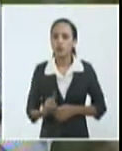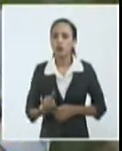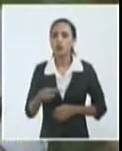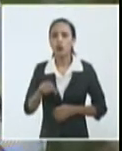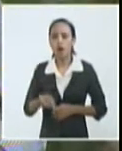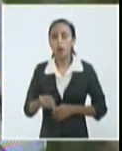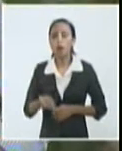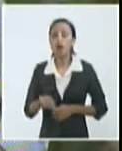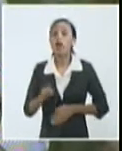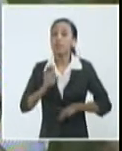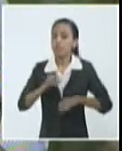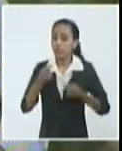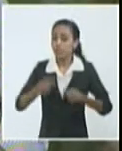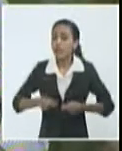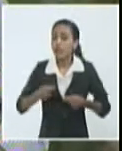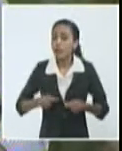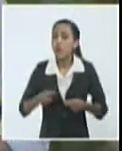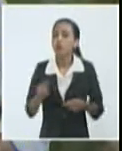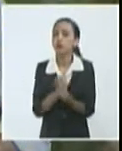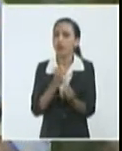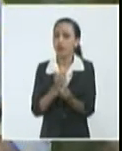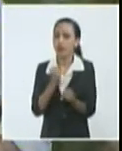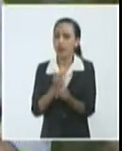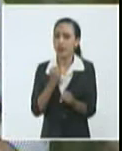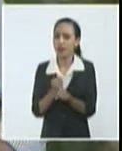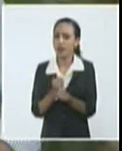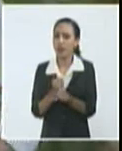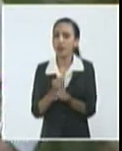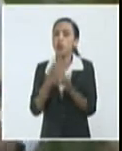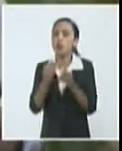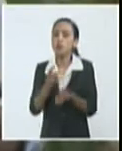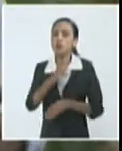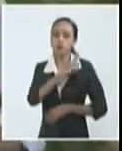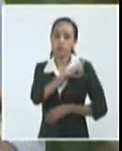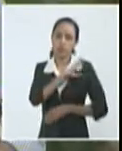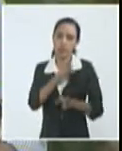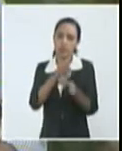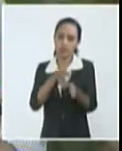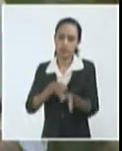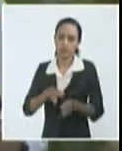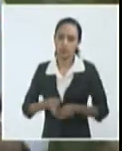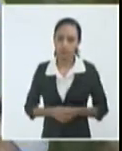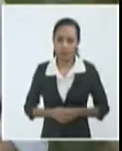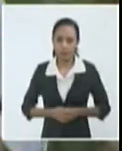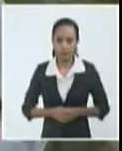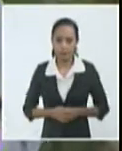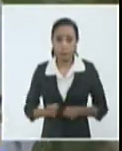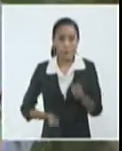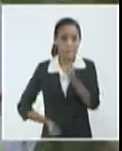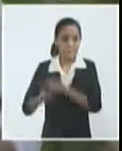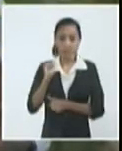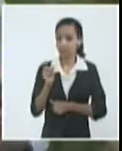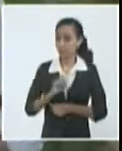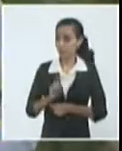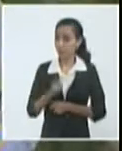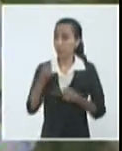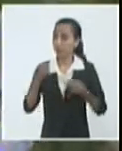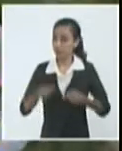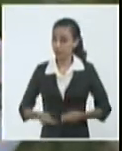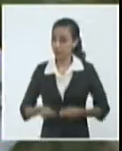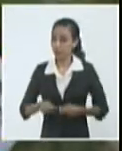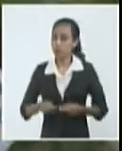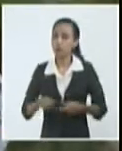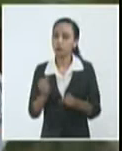apoyar todo ese esfuerzo y todo ese resultado con mucha responsabilidad para no retroceder y para hacerlo con seguridad. Y yo creo que esos